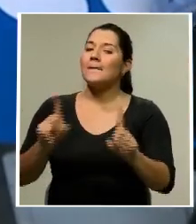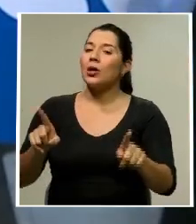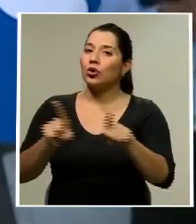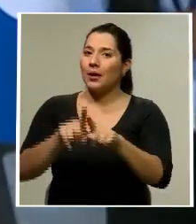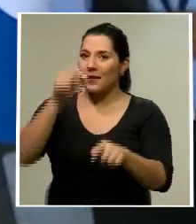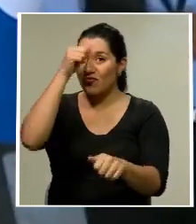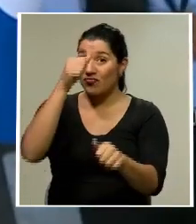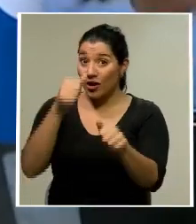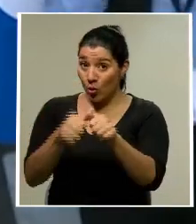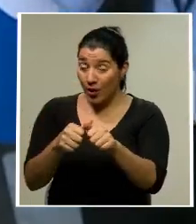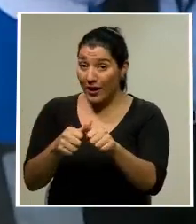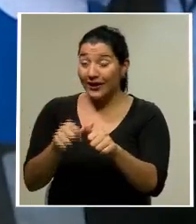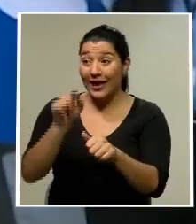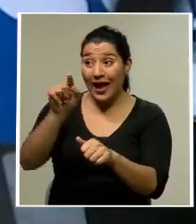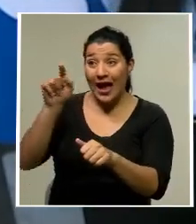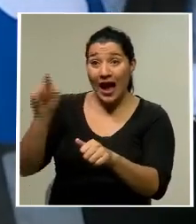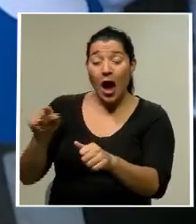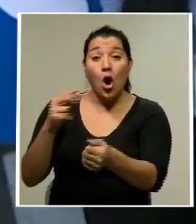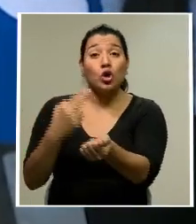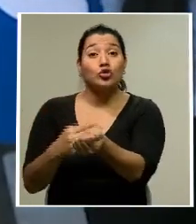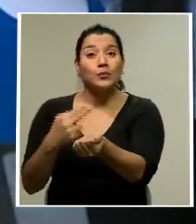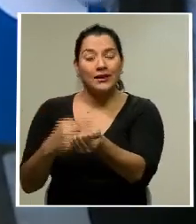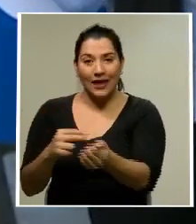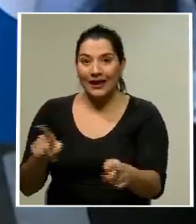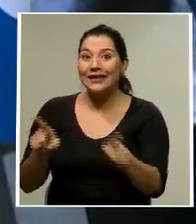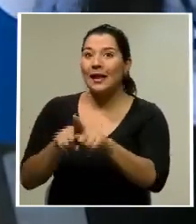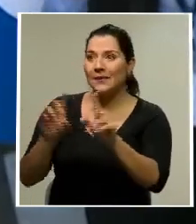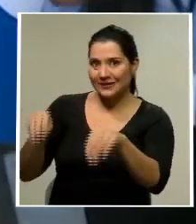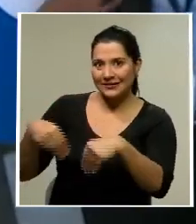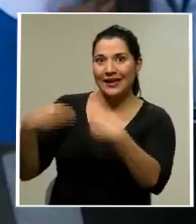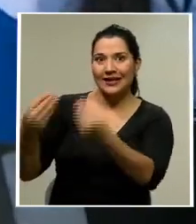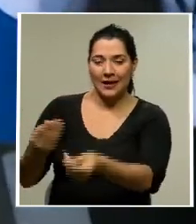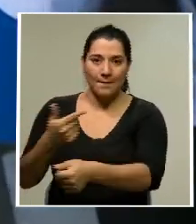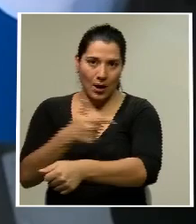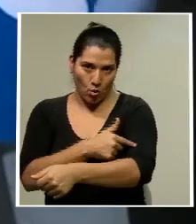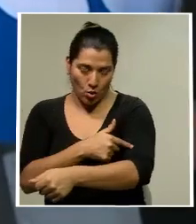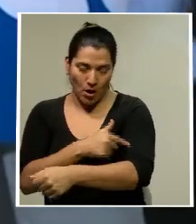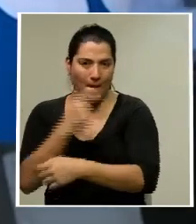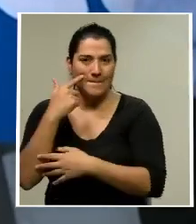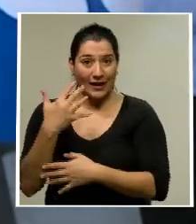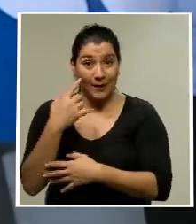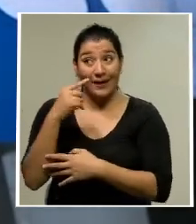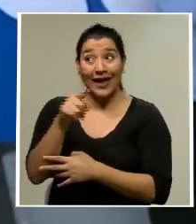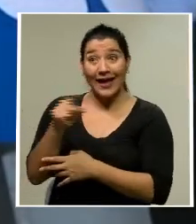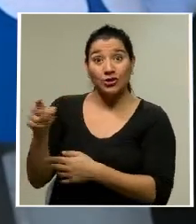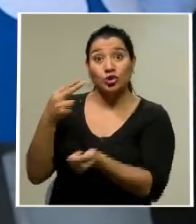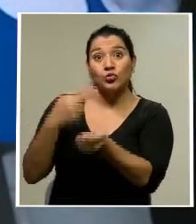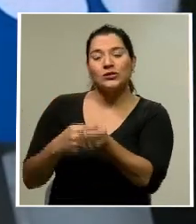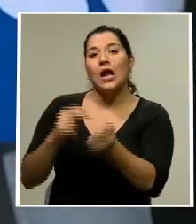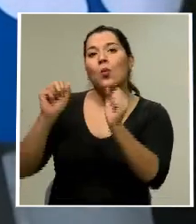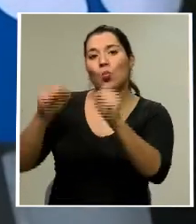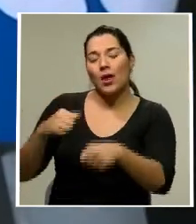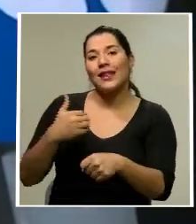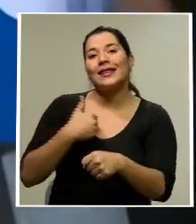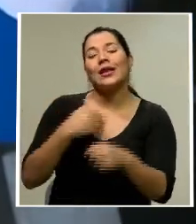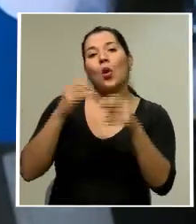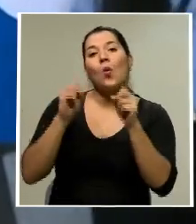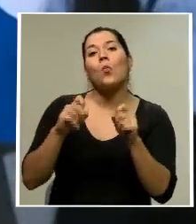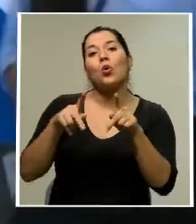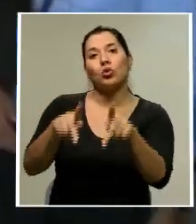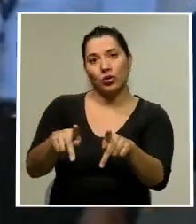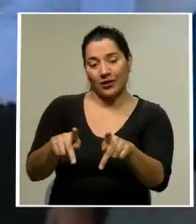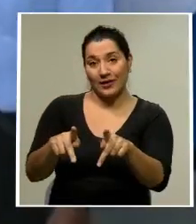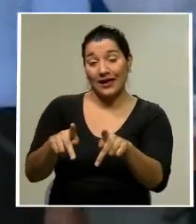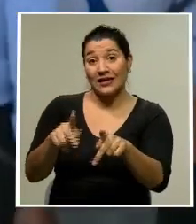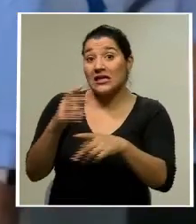los hospitales se les está dando también vacuna para que ellos tengan la oportunidad de que